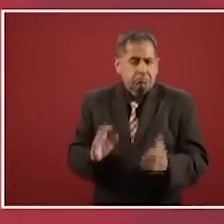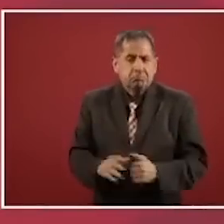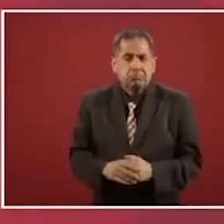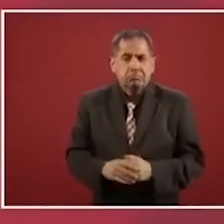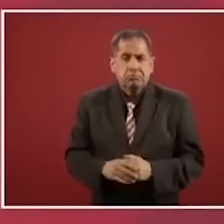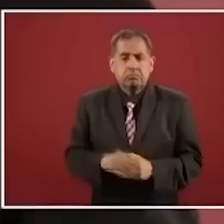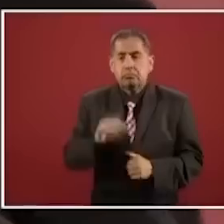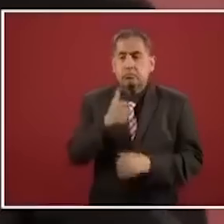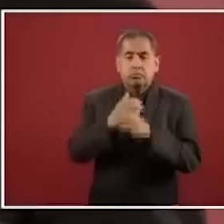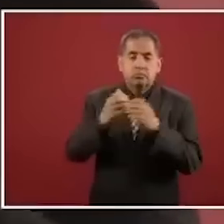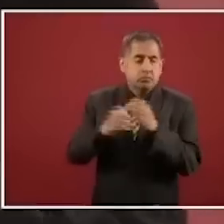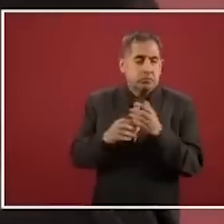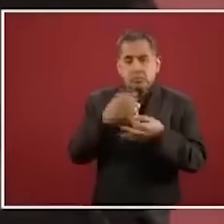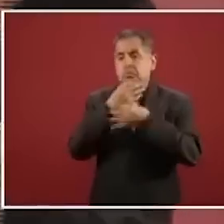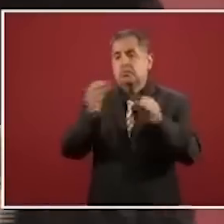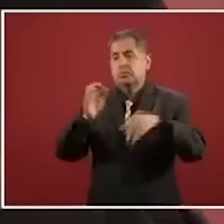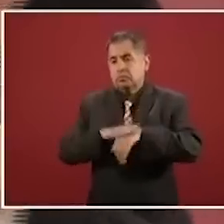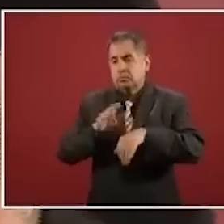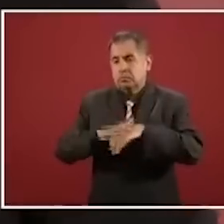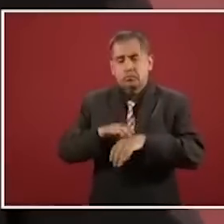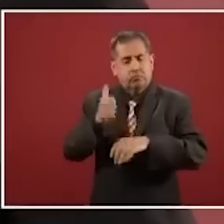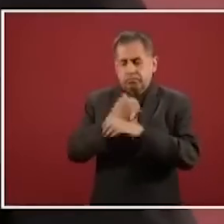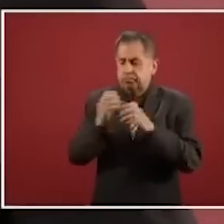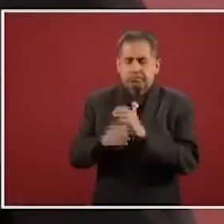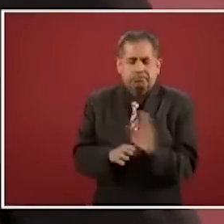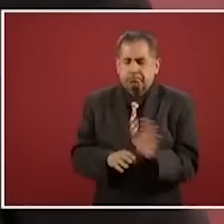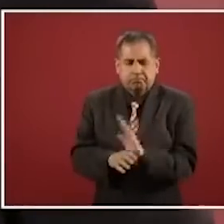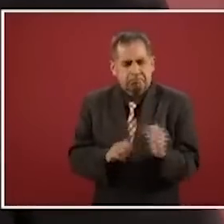Si fuera otra cosa, lo diríamos, estaríamos en otra circunstancia.